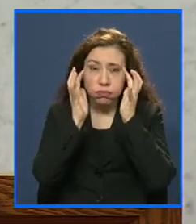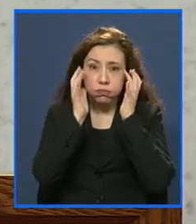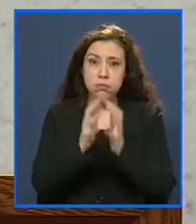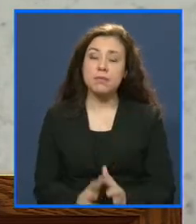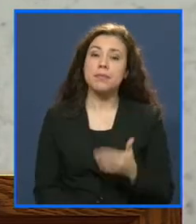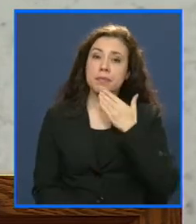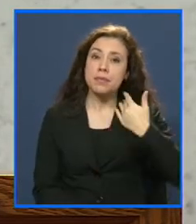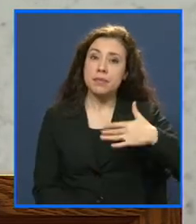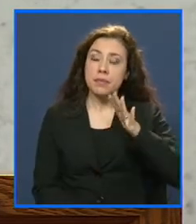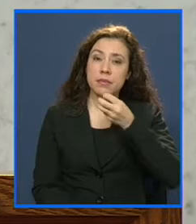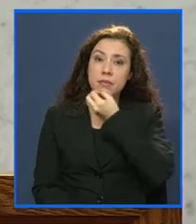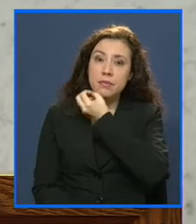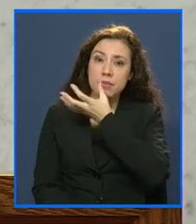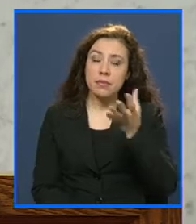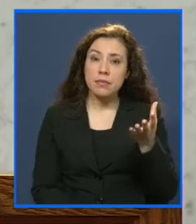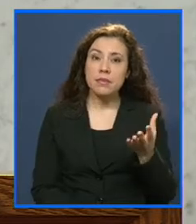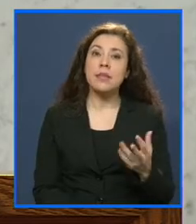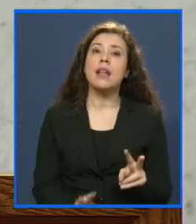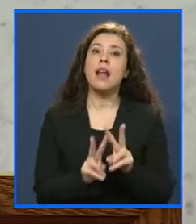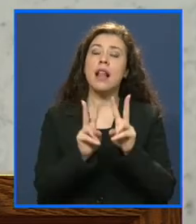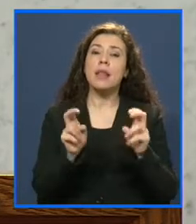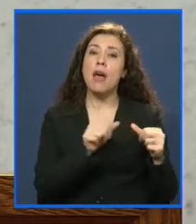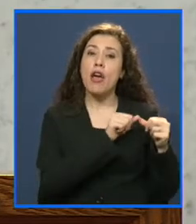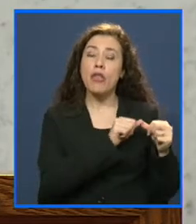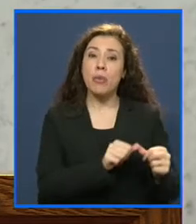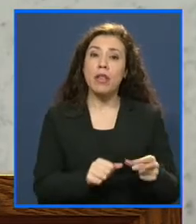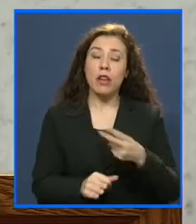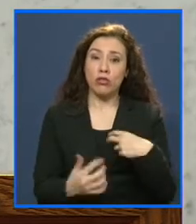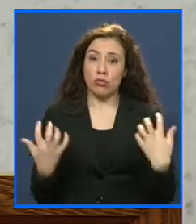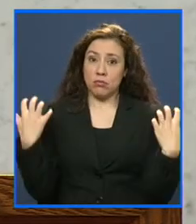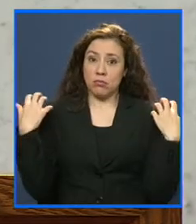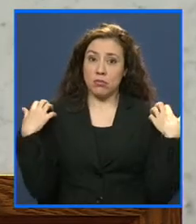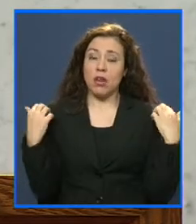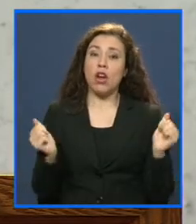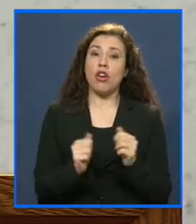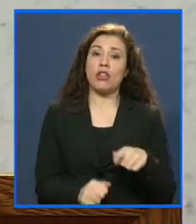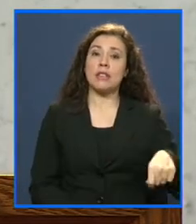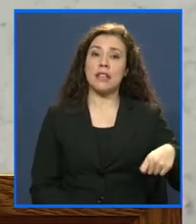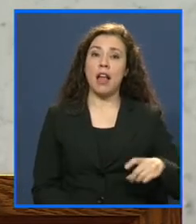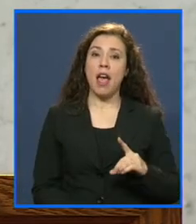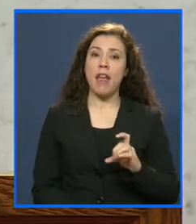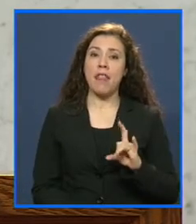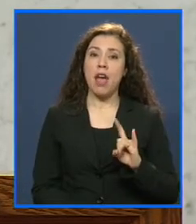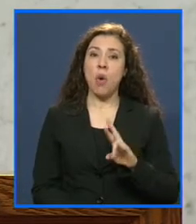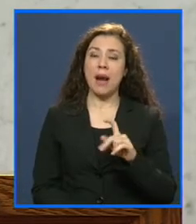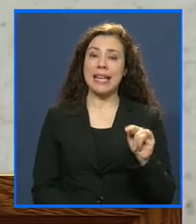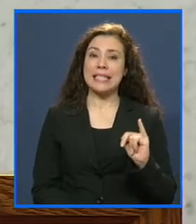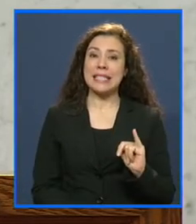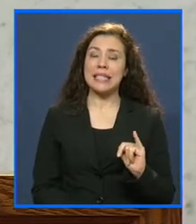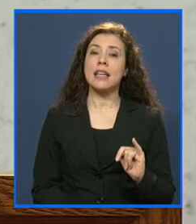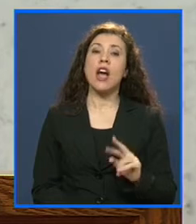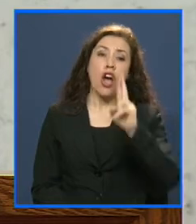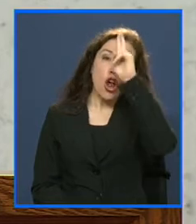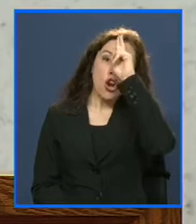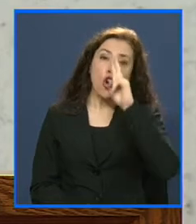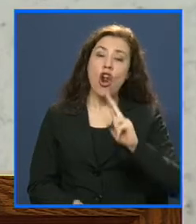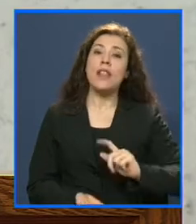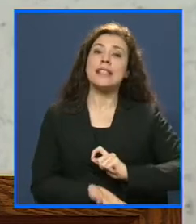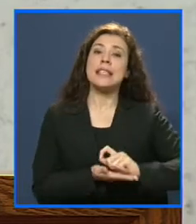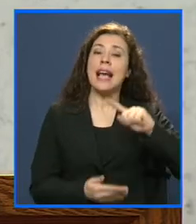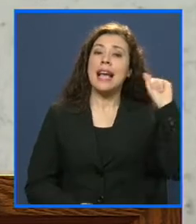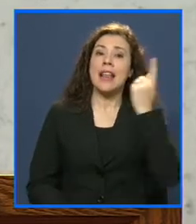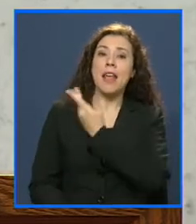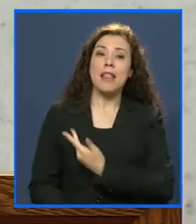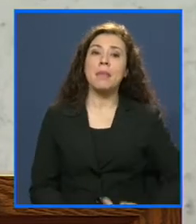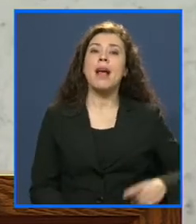es importante destacar especialmente lo referido al periodo que hemos encabezado junto al senador alfonso de urresti el rol de la secretaria general de la presidencia que